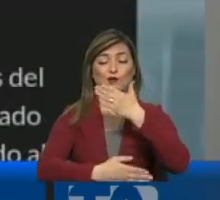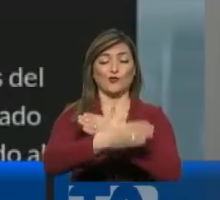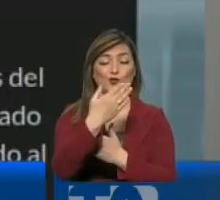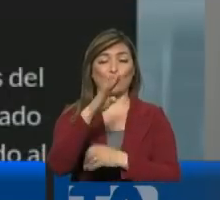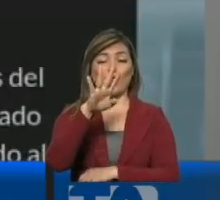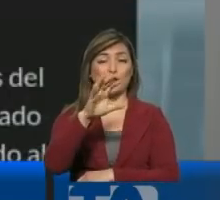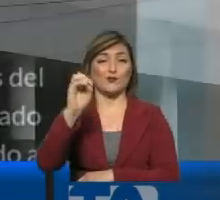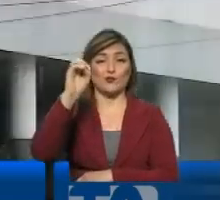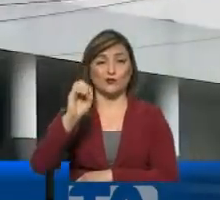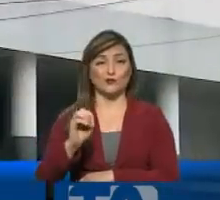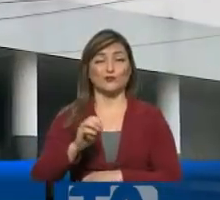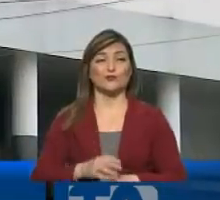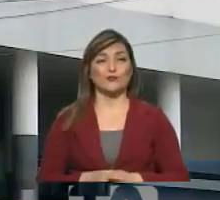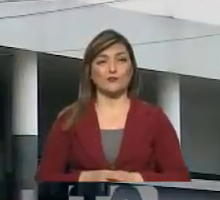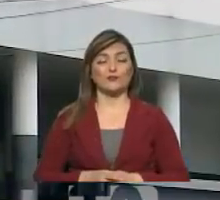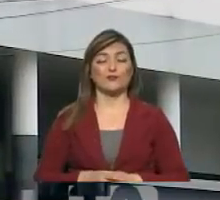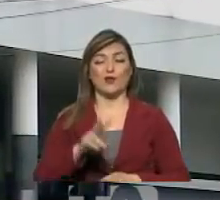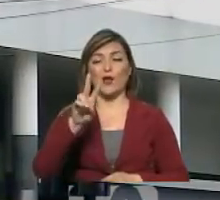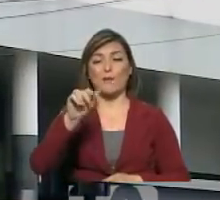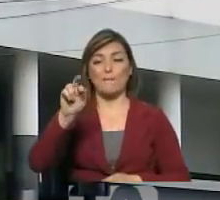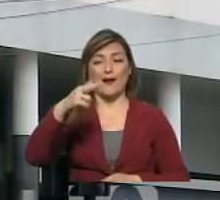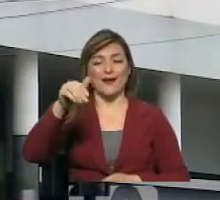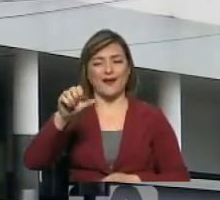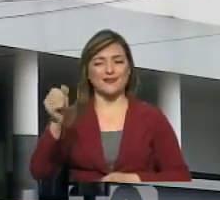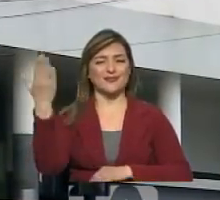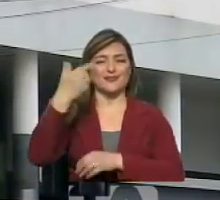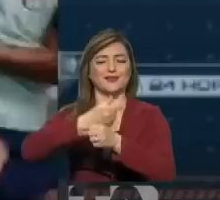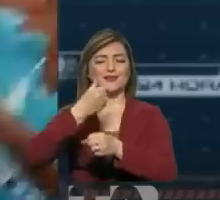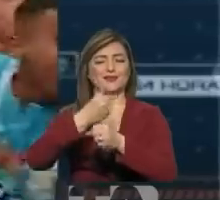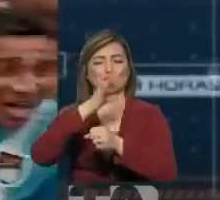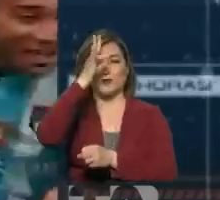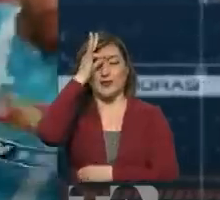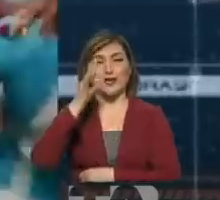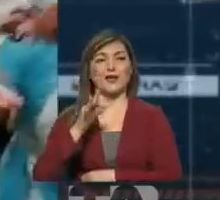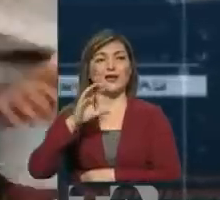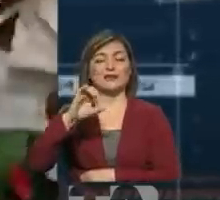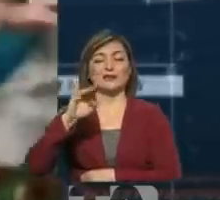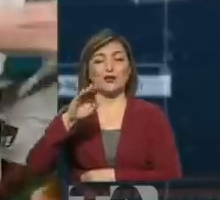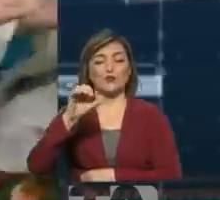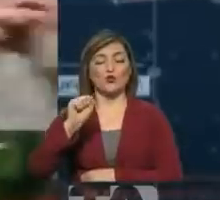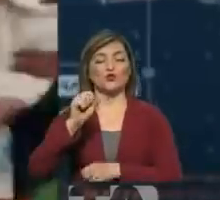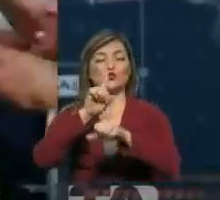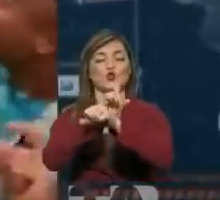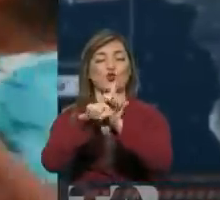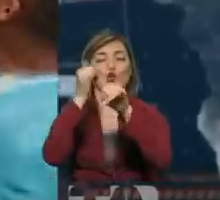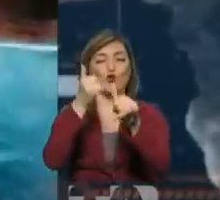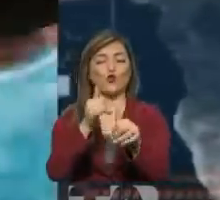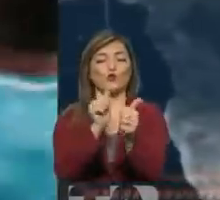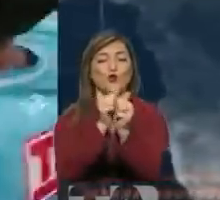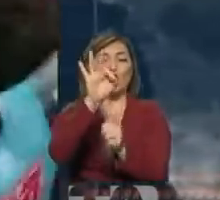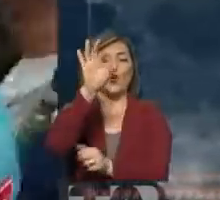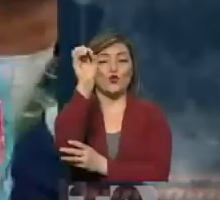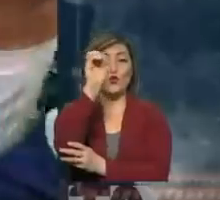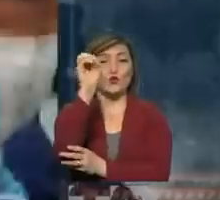del 40%. Vargas, por cierto, fue gerente del Hospital Los Ceibos y fue también médico del Club Deportivo 9 de